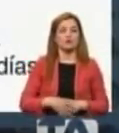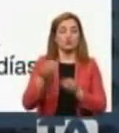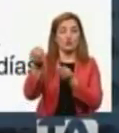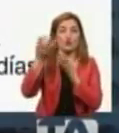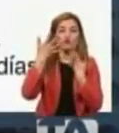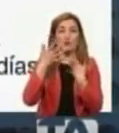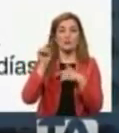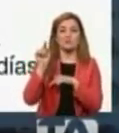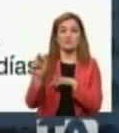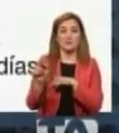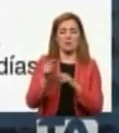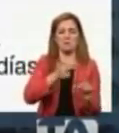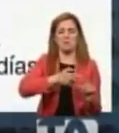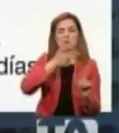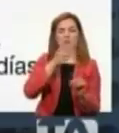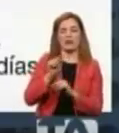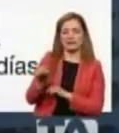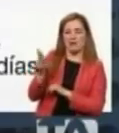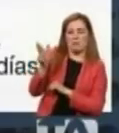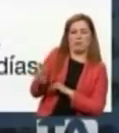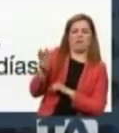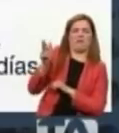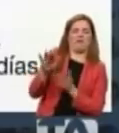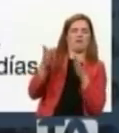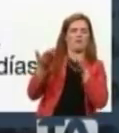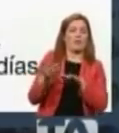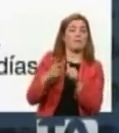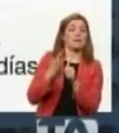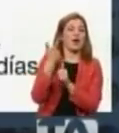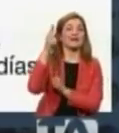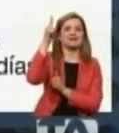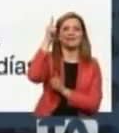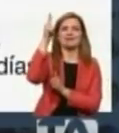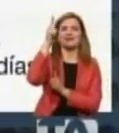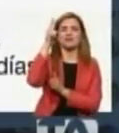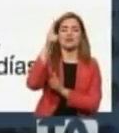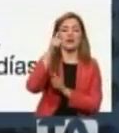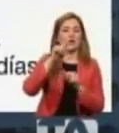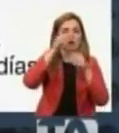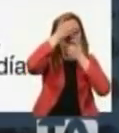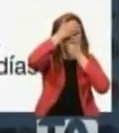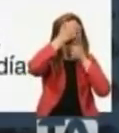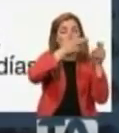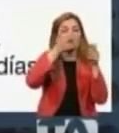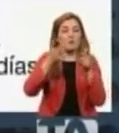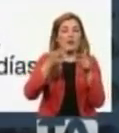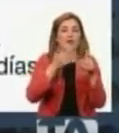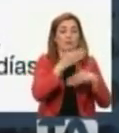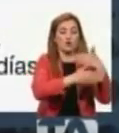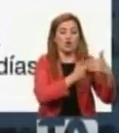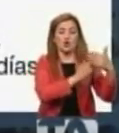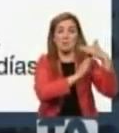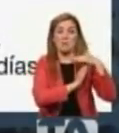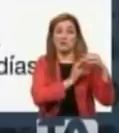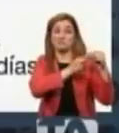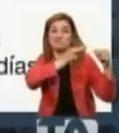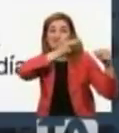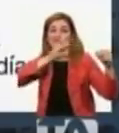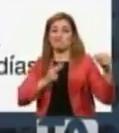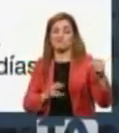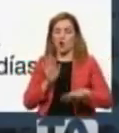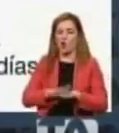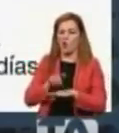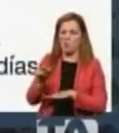reporta que fue abatido alias David, principal cabecilla de las disidencias de las FARC en el Pacífico, responsable